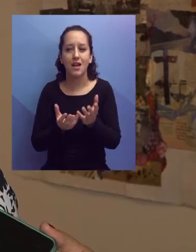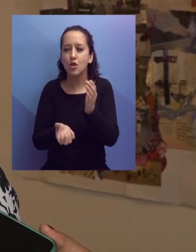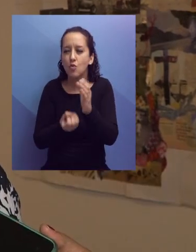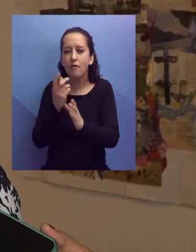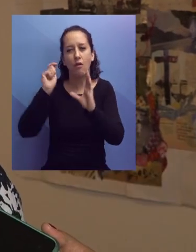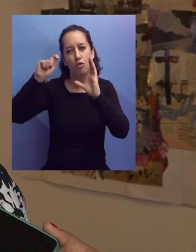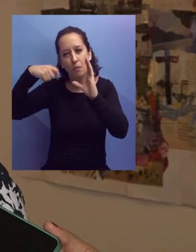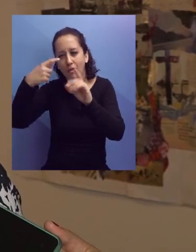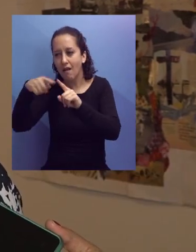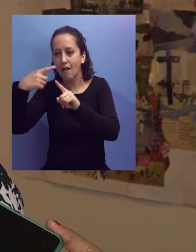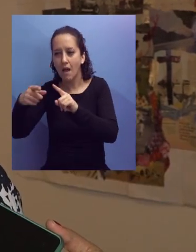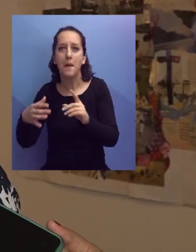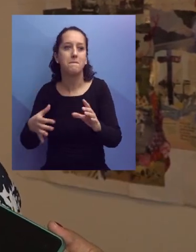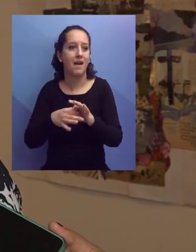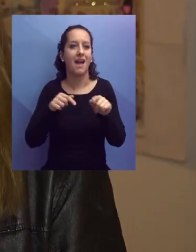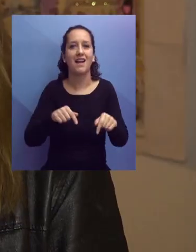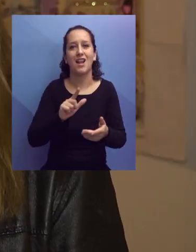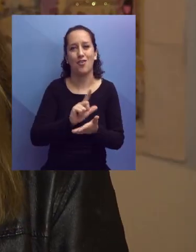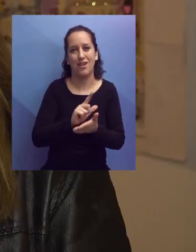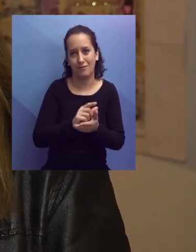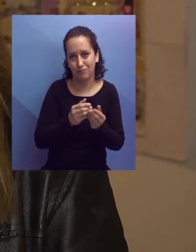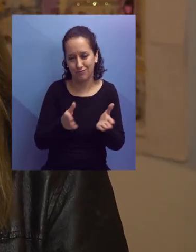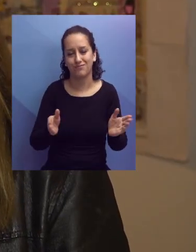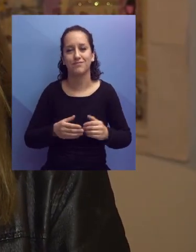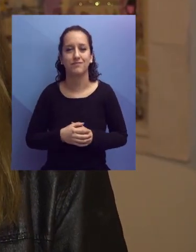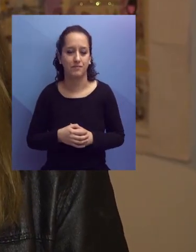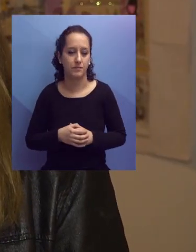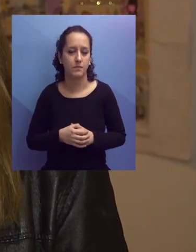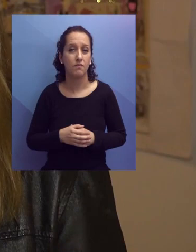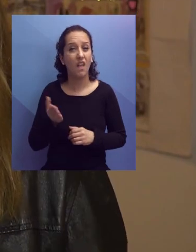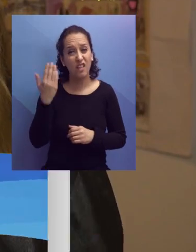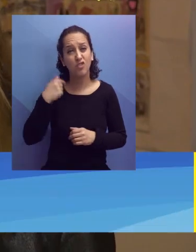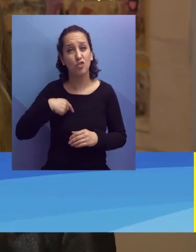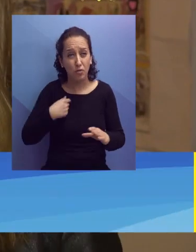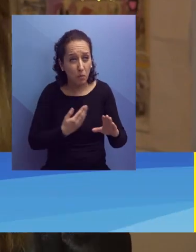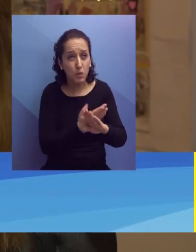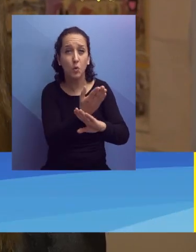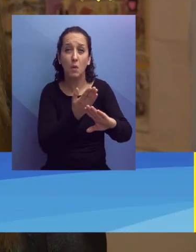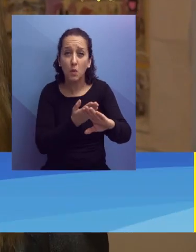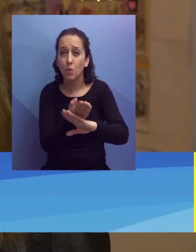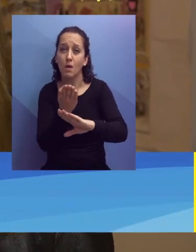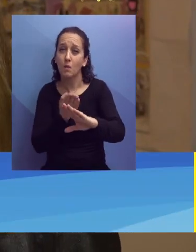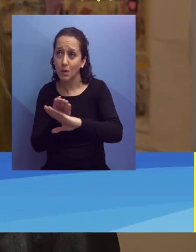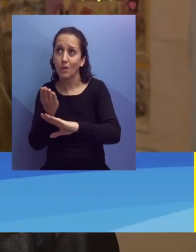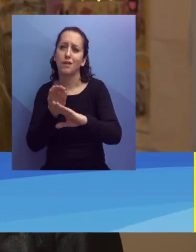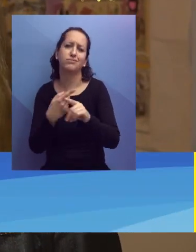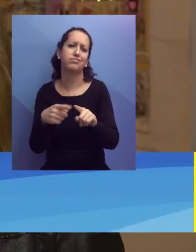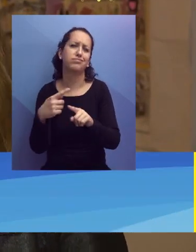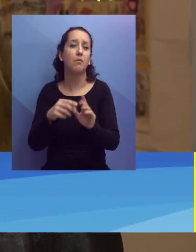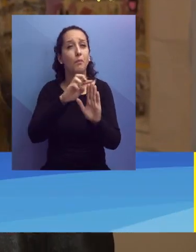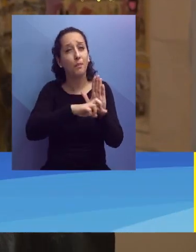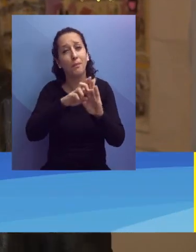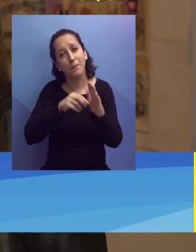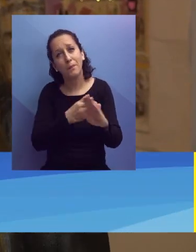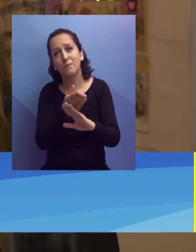medios que se va a estar realizando en noviembre de este año. Bueno, nosotros tuvimos muchas postulaciones anteriormente en otros